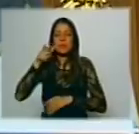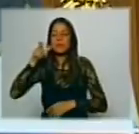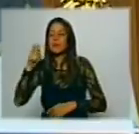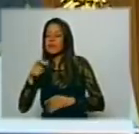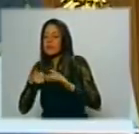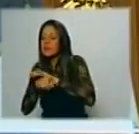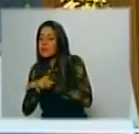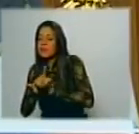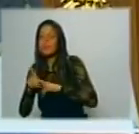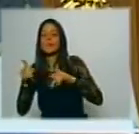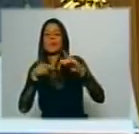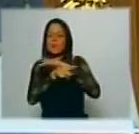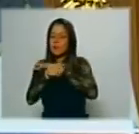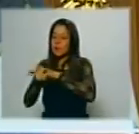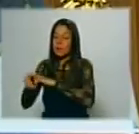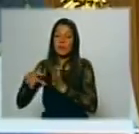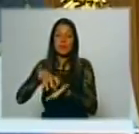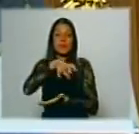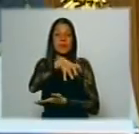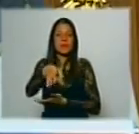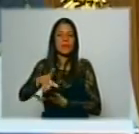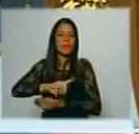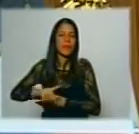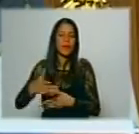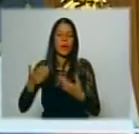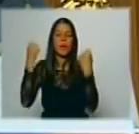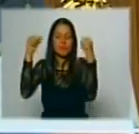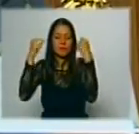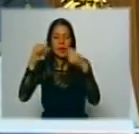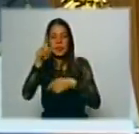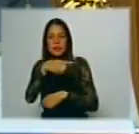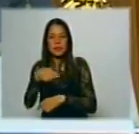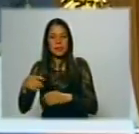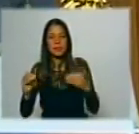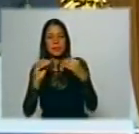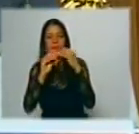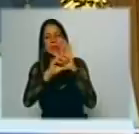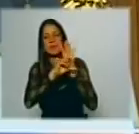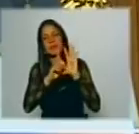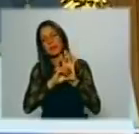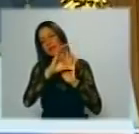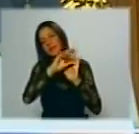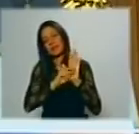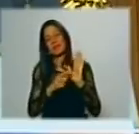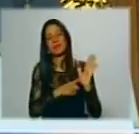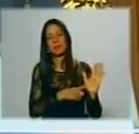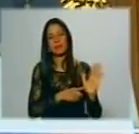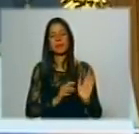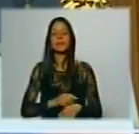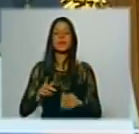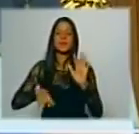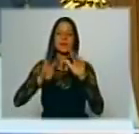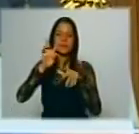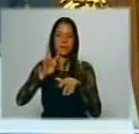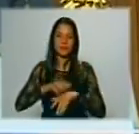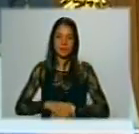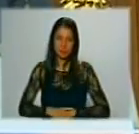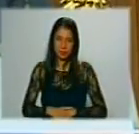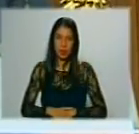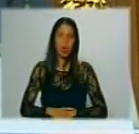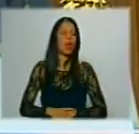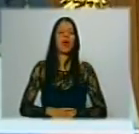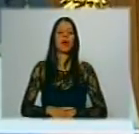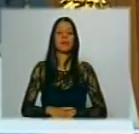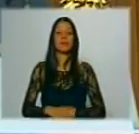inspección y fiscalización para determinar el cumplimiento de la presente ley constitucional. 12.